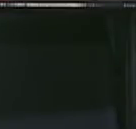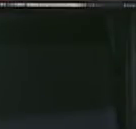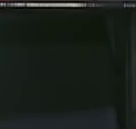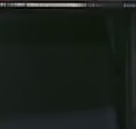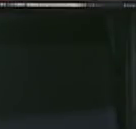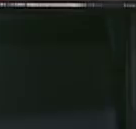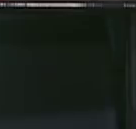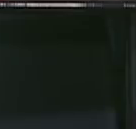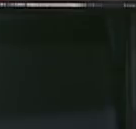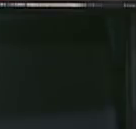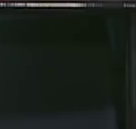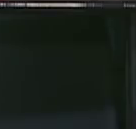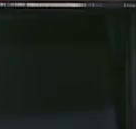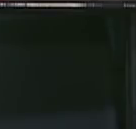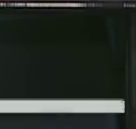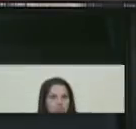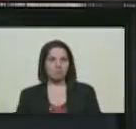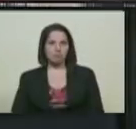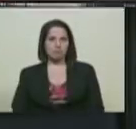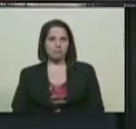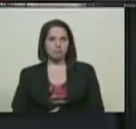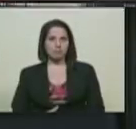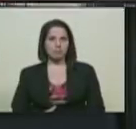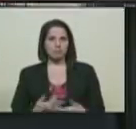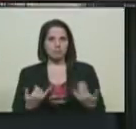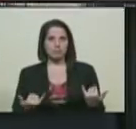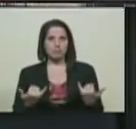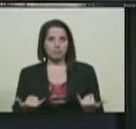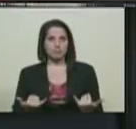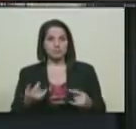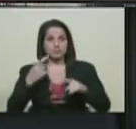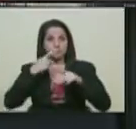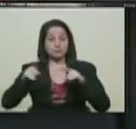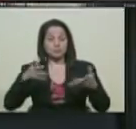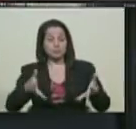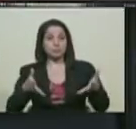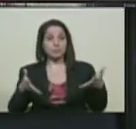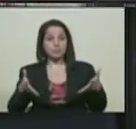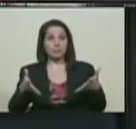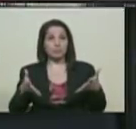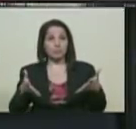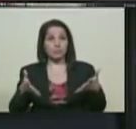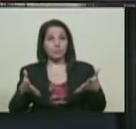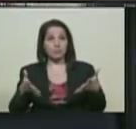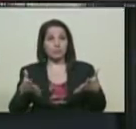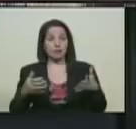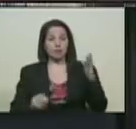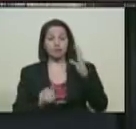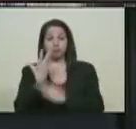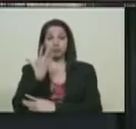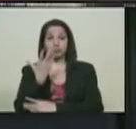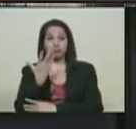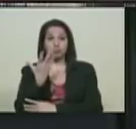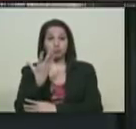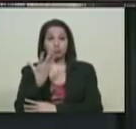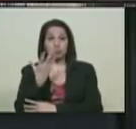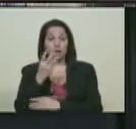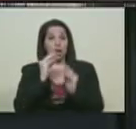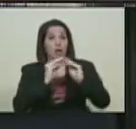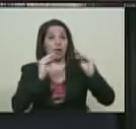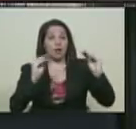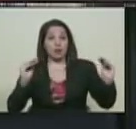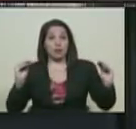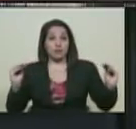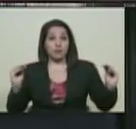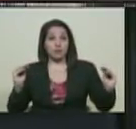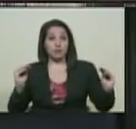mejor. Pero además, otra de las victorias fue la creación, el anuncio de la creación